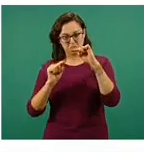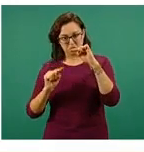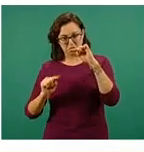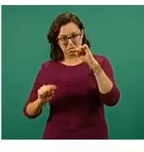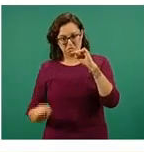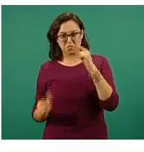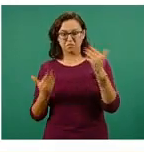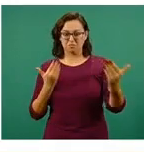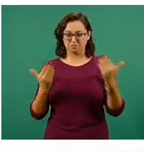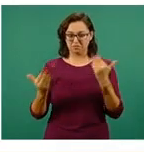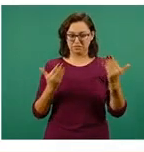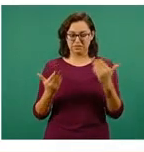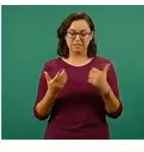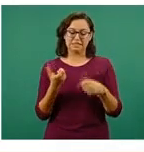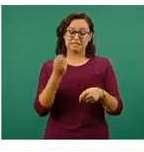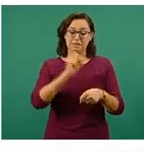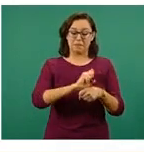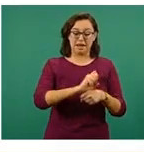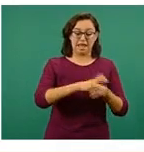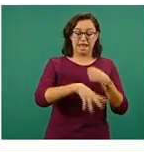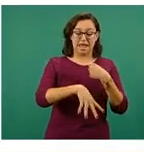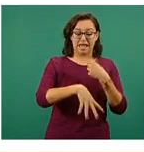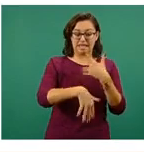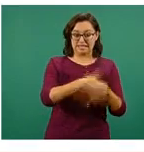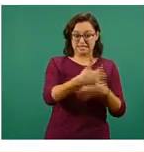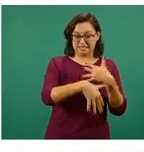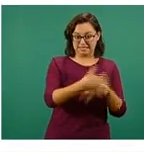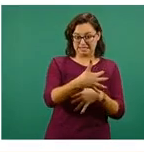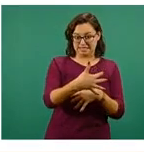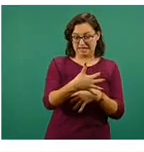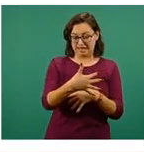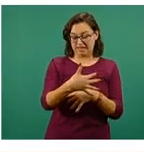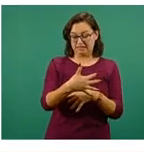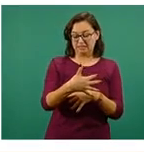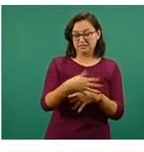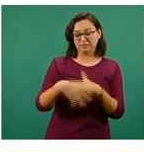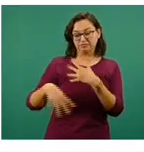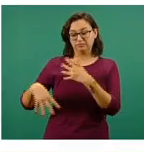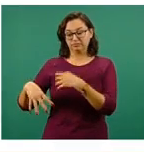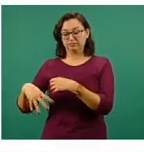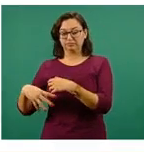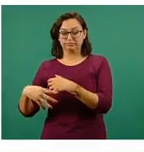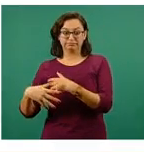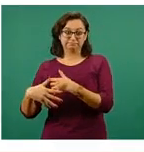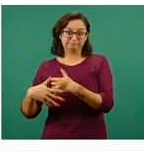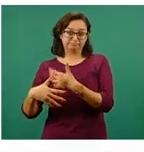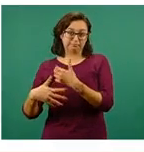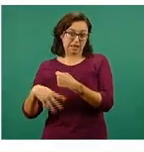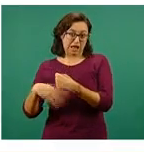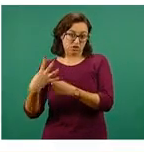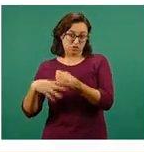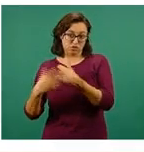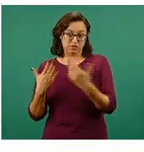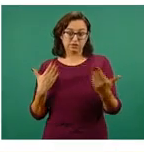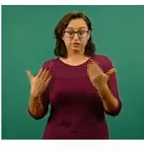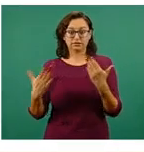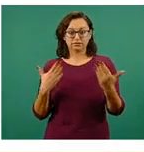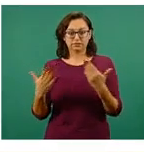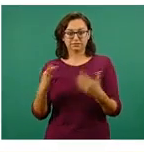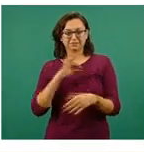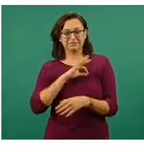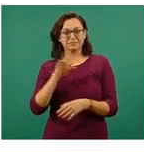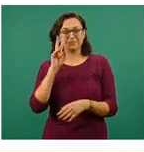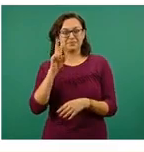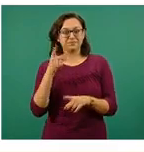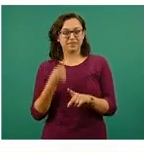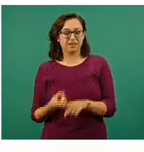la semana 14. Vimos este pico que, como lo comentamos en ocasiones anteriores,